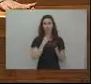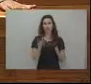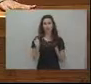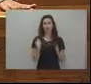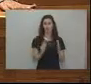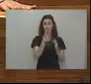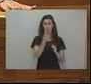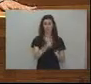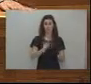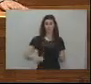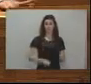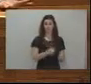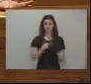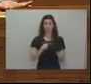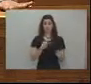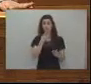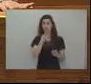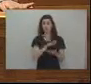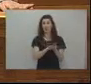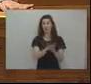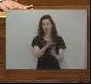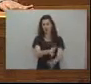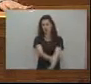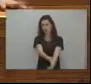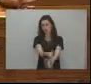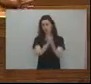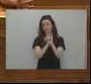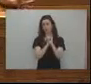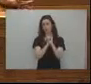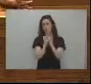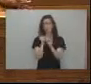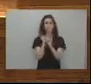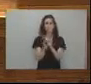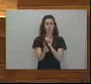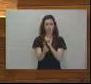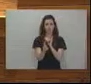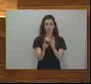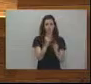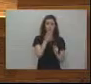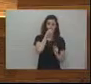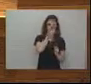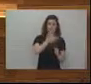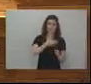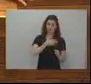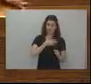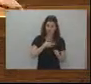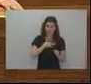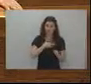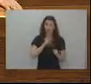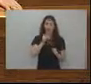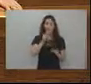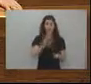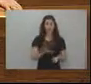de Podemos y, sin embargo, algunos de los ataques más duros de la propia bancada socialista, más ayer que hoy, salieron de su